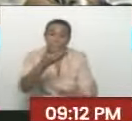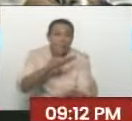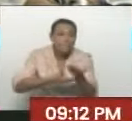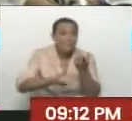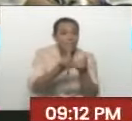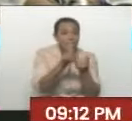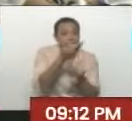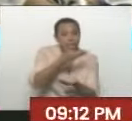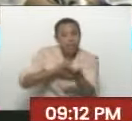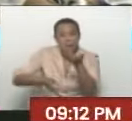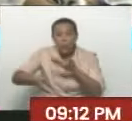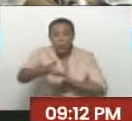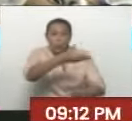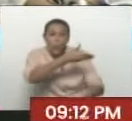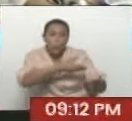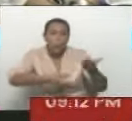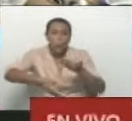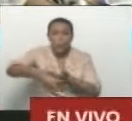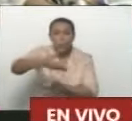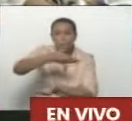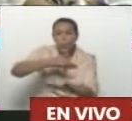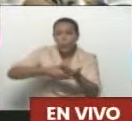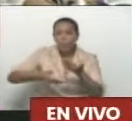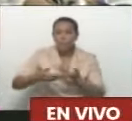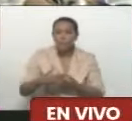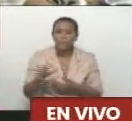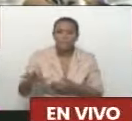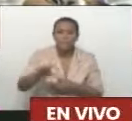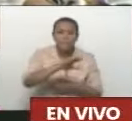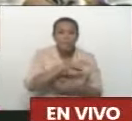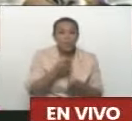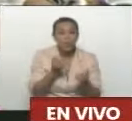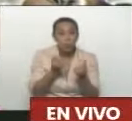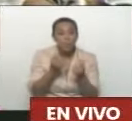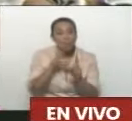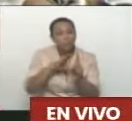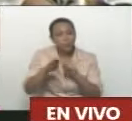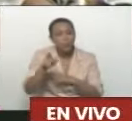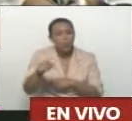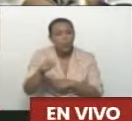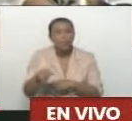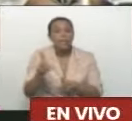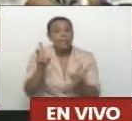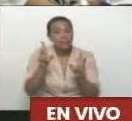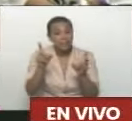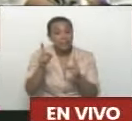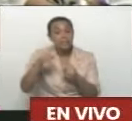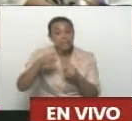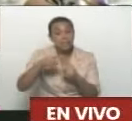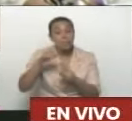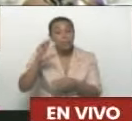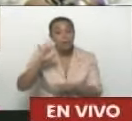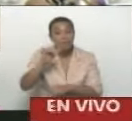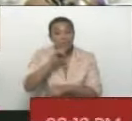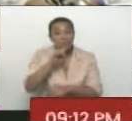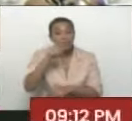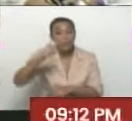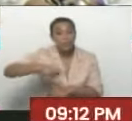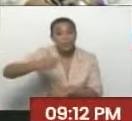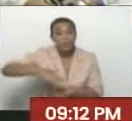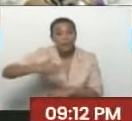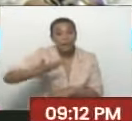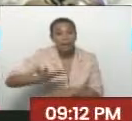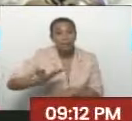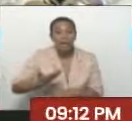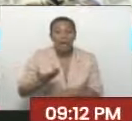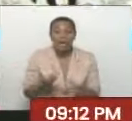circulando, circula la cultura en todos los espacios, la economía cultural, que ese es otro punto muy importante porque también hay que